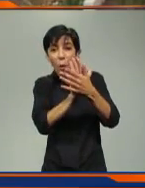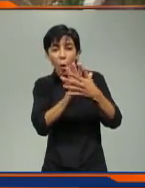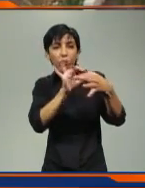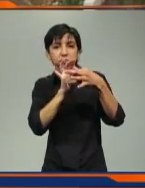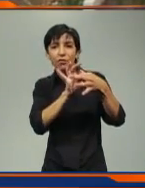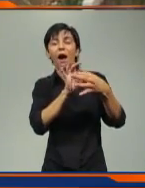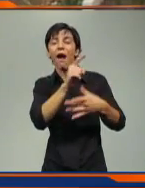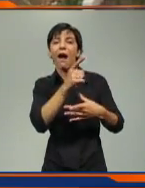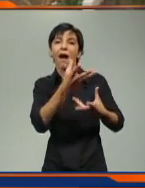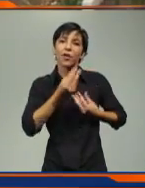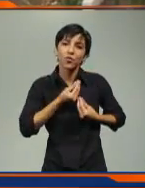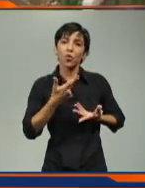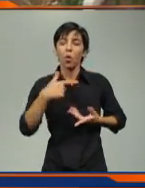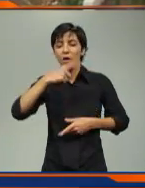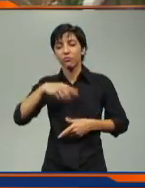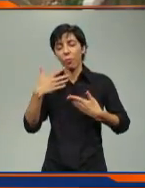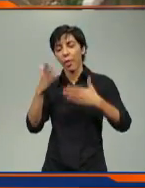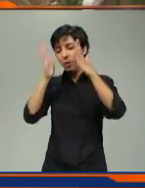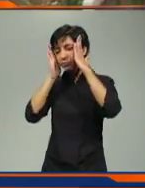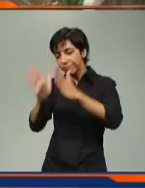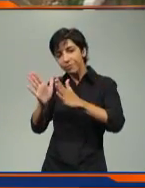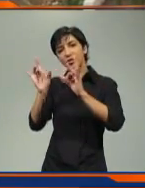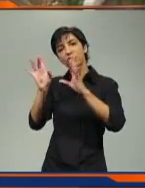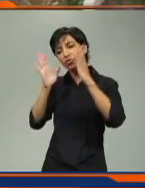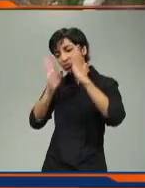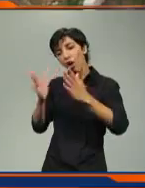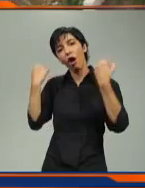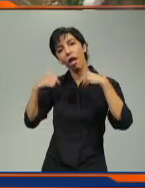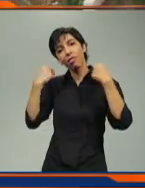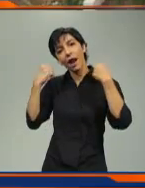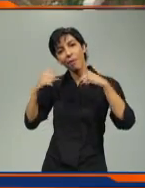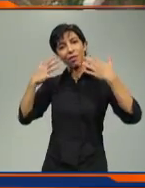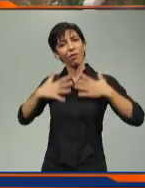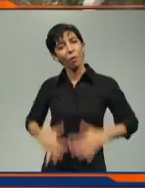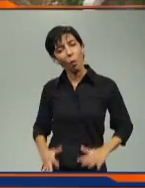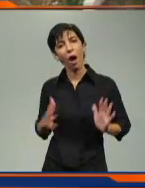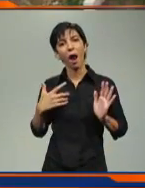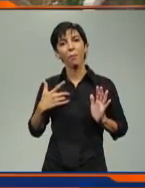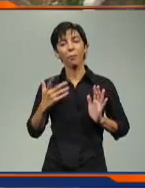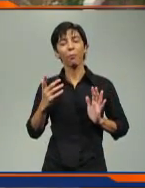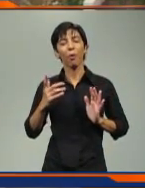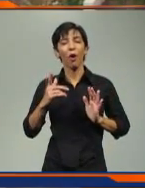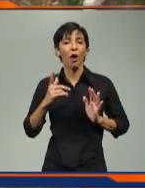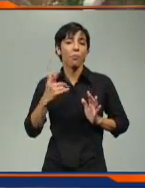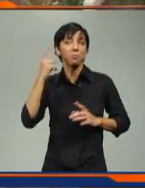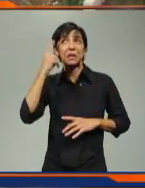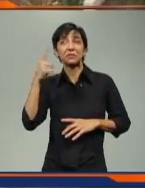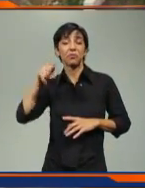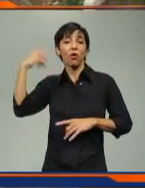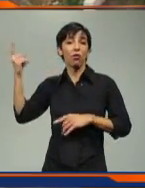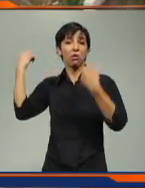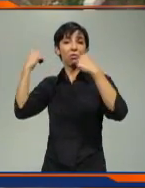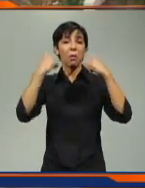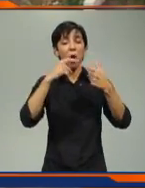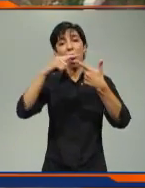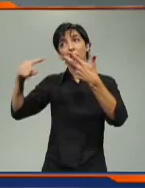y enfocarnos netamente en aspectos físicos y técnicos, ¿no? Creo que tanto en nuestro deporte como en otros deportes que vimos, se ha